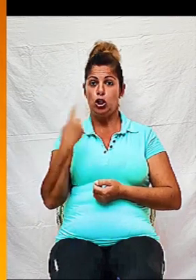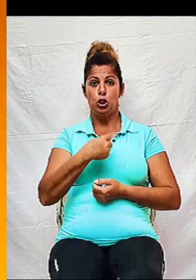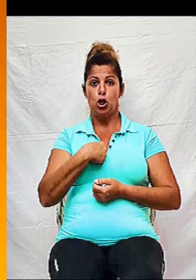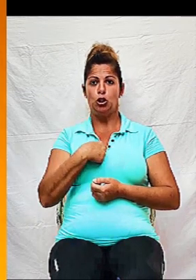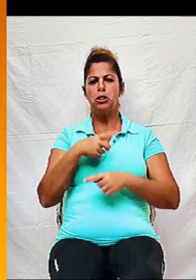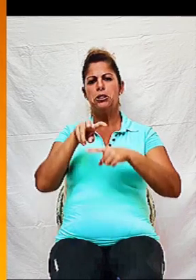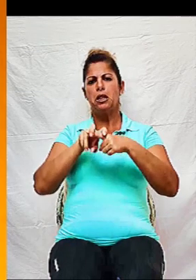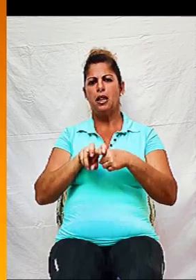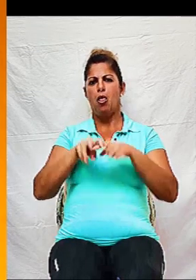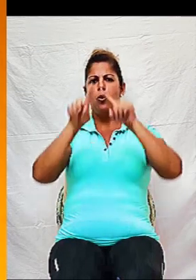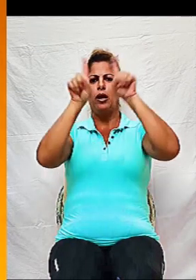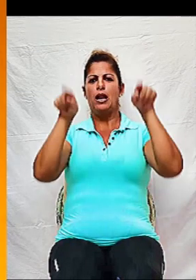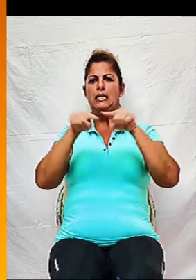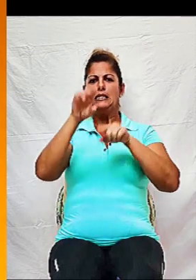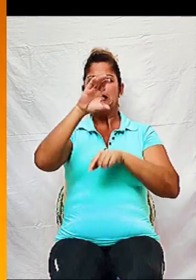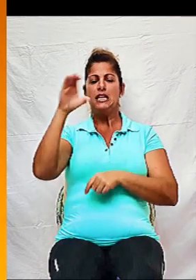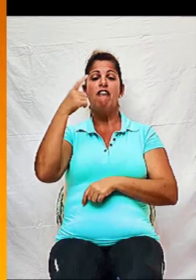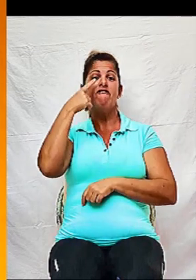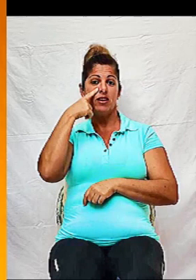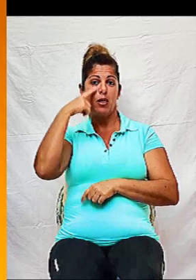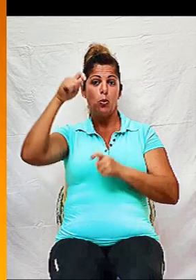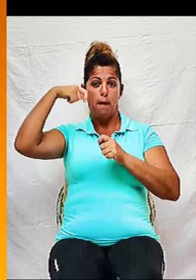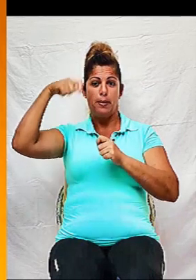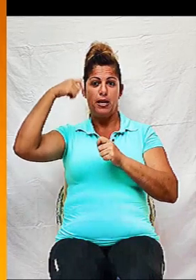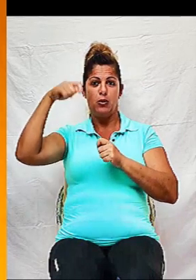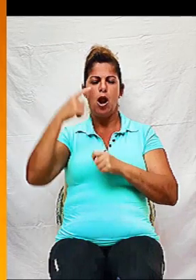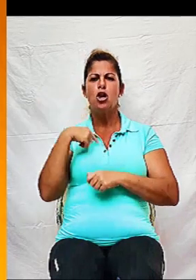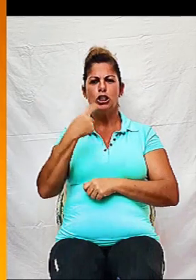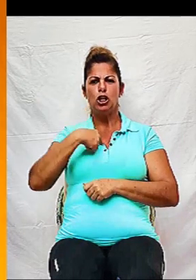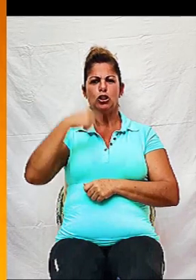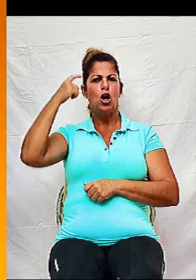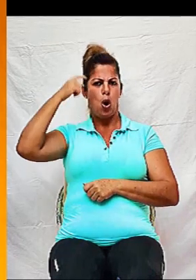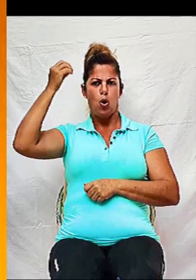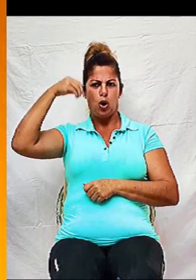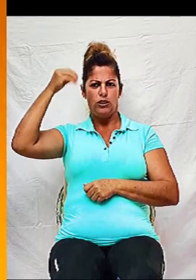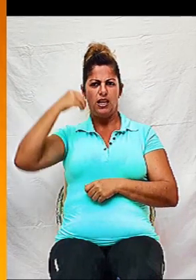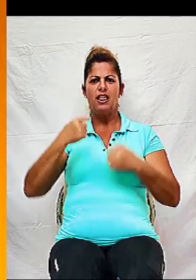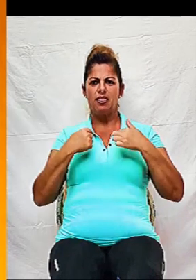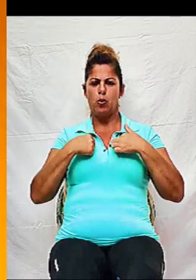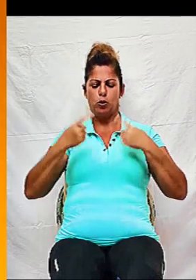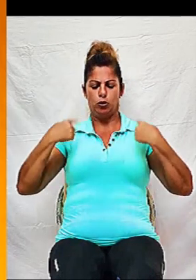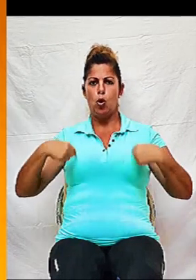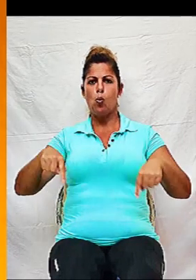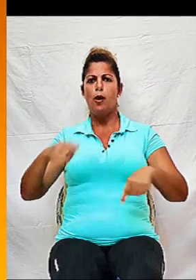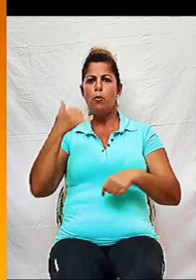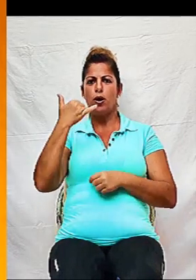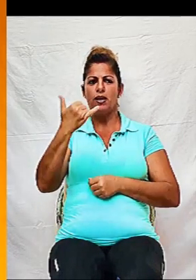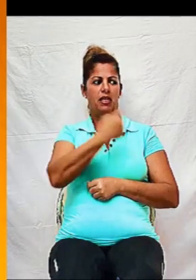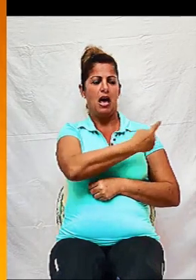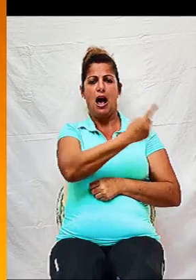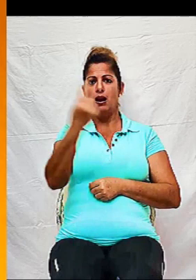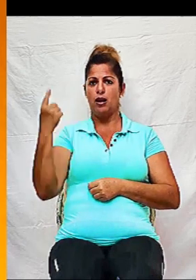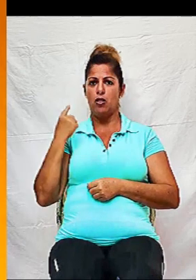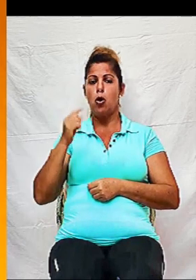Cuando estamos en el cine viendo una película, ¿somos conscientes de nuestro cuerpo